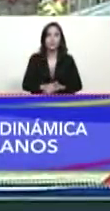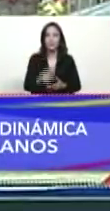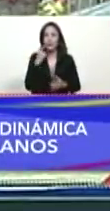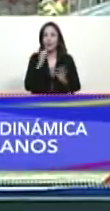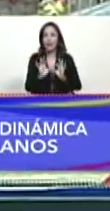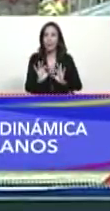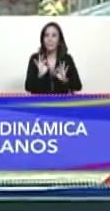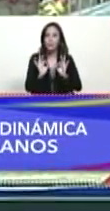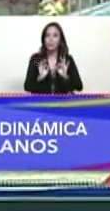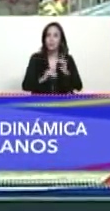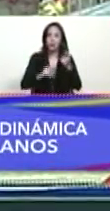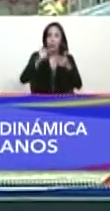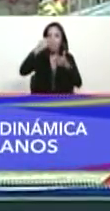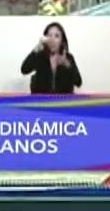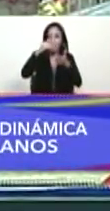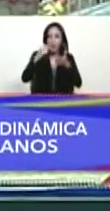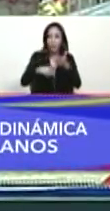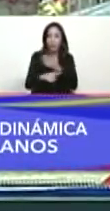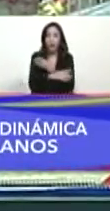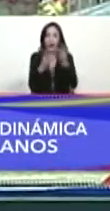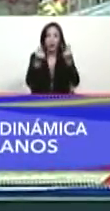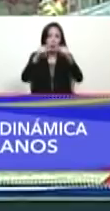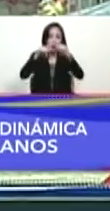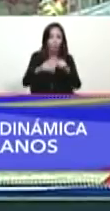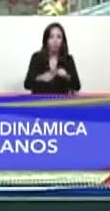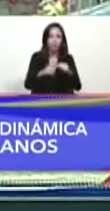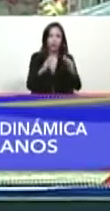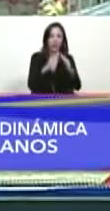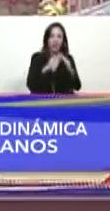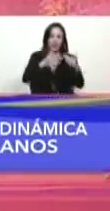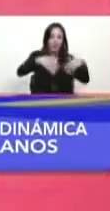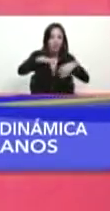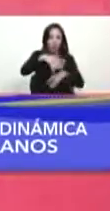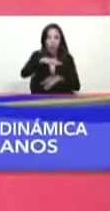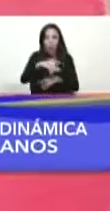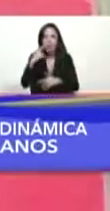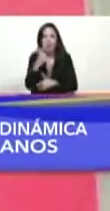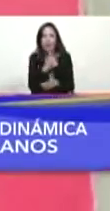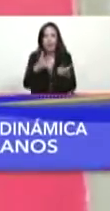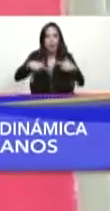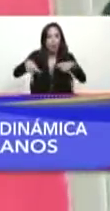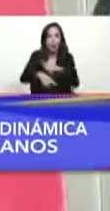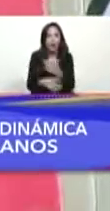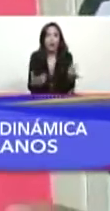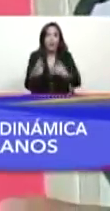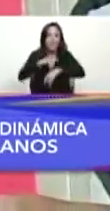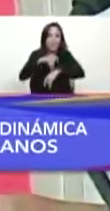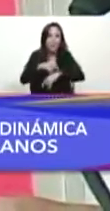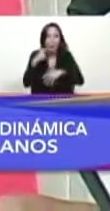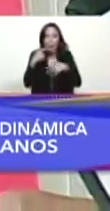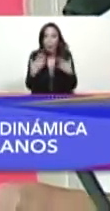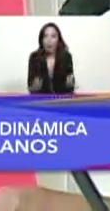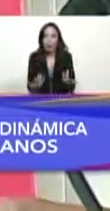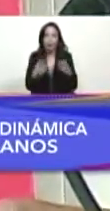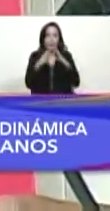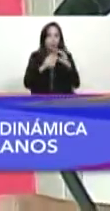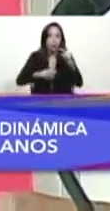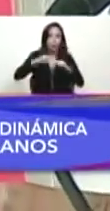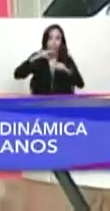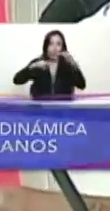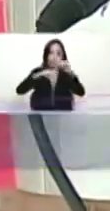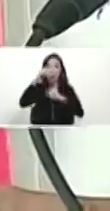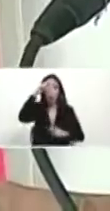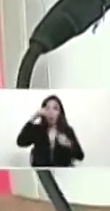Detalle a detalle, cuántas viviendas, dónde, cómo, cuándo las vamos a construir. Y la meta